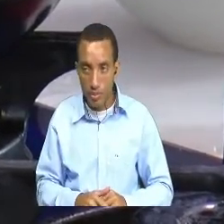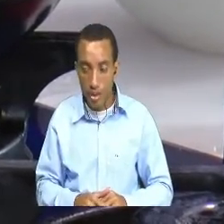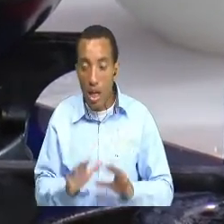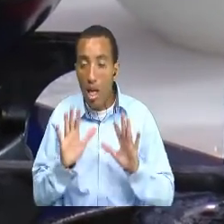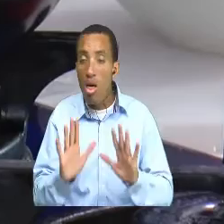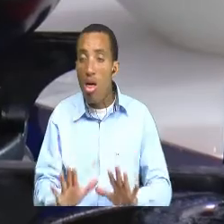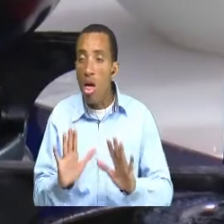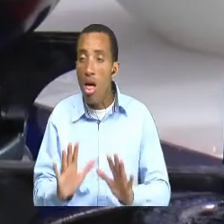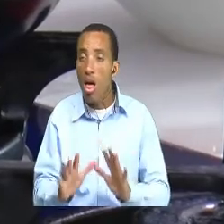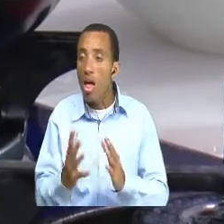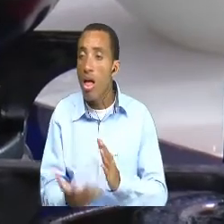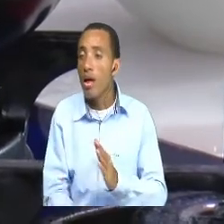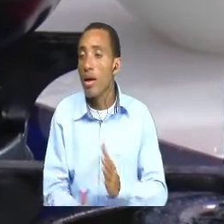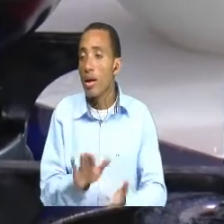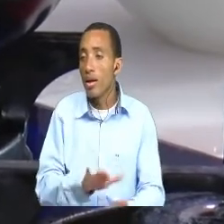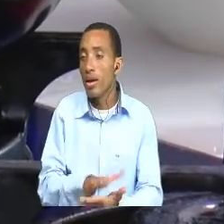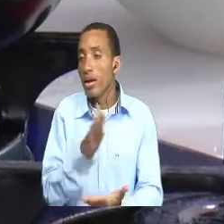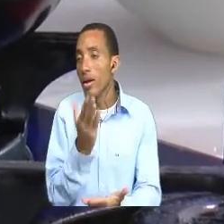un poco